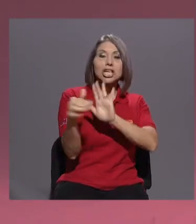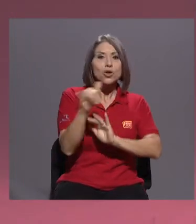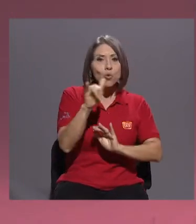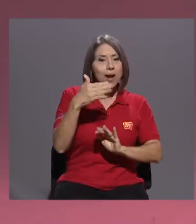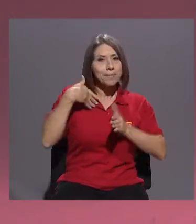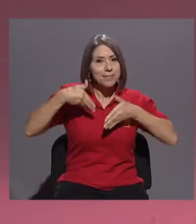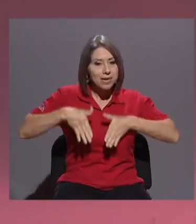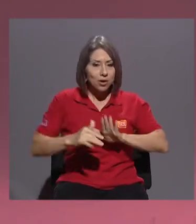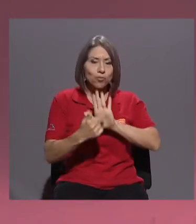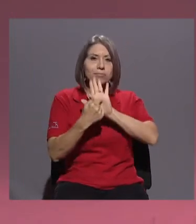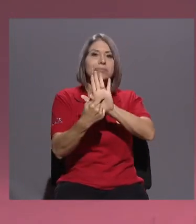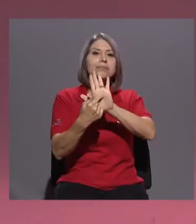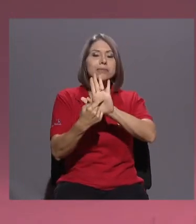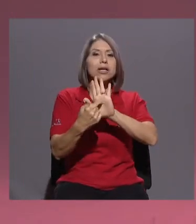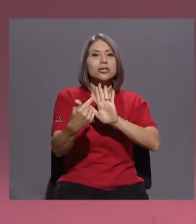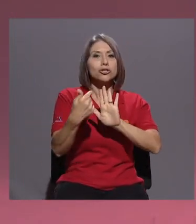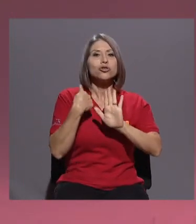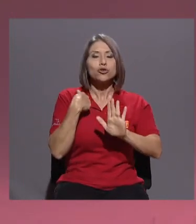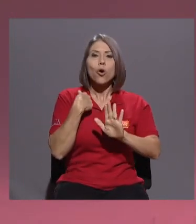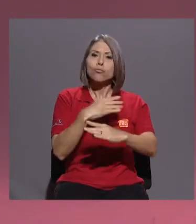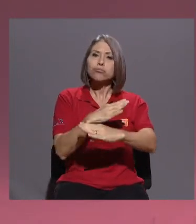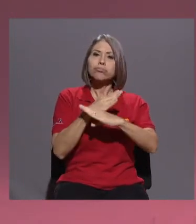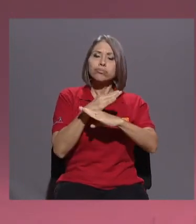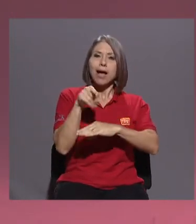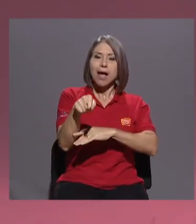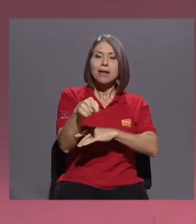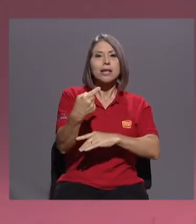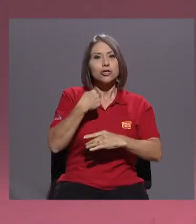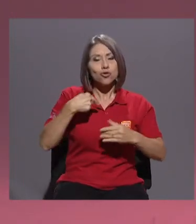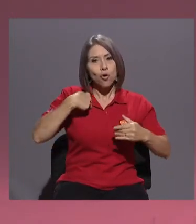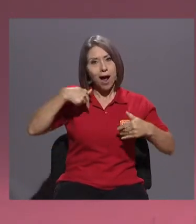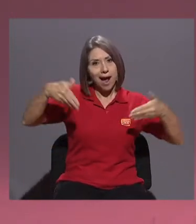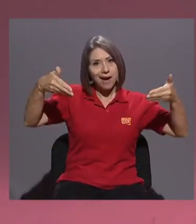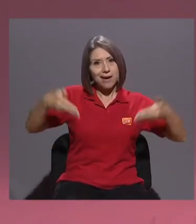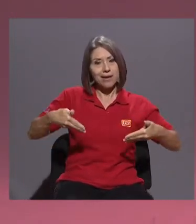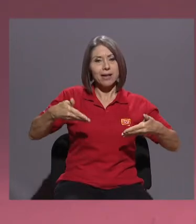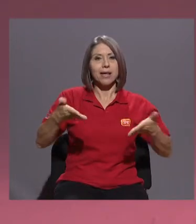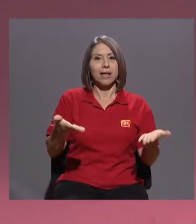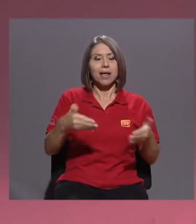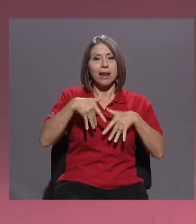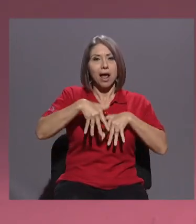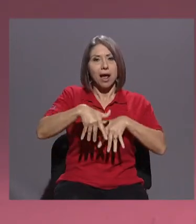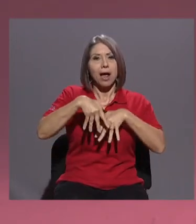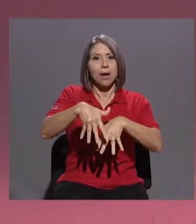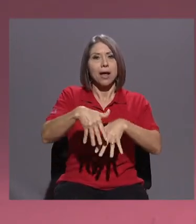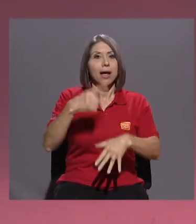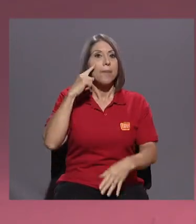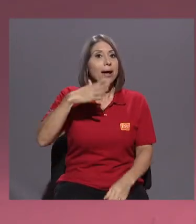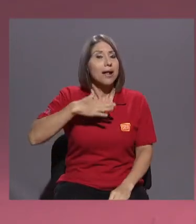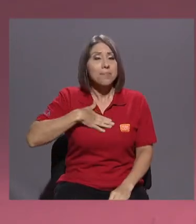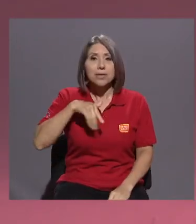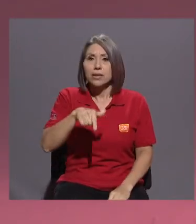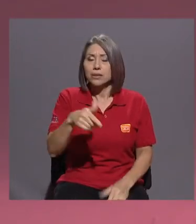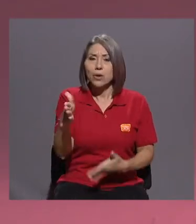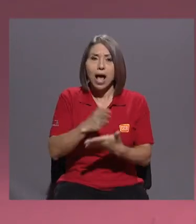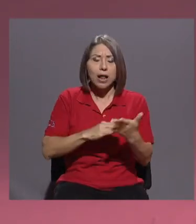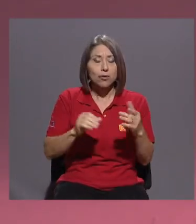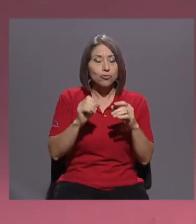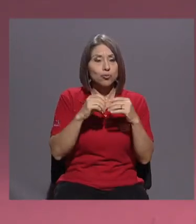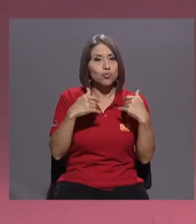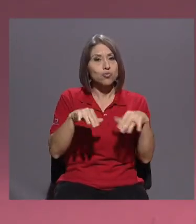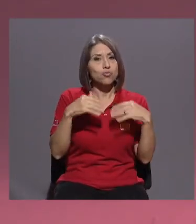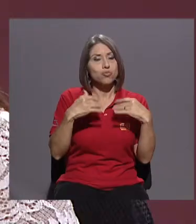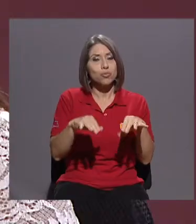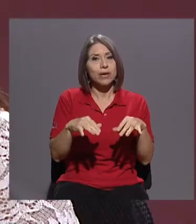closet Así como mi hijo salió Doy la cara por él Y estoy aquí presente En la marcha Para mí fue Algo